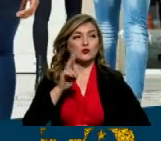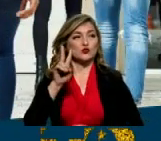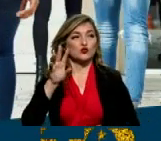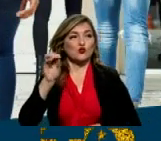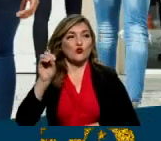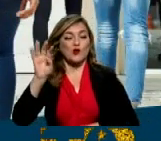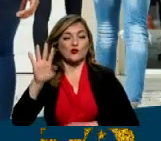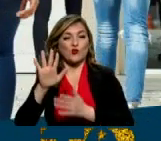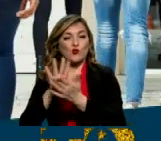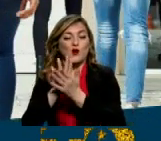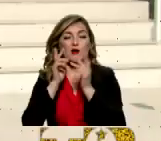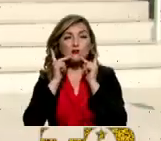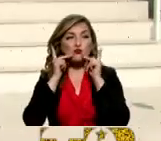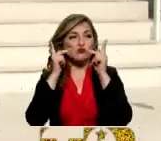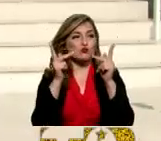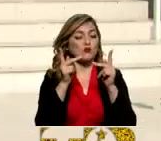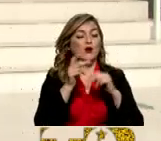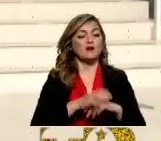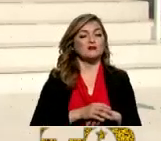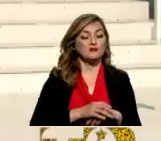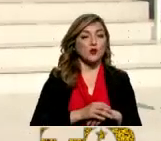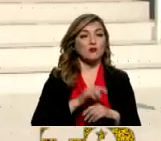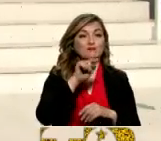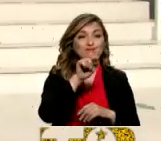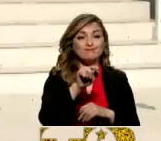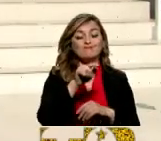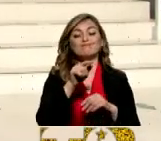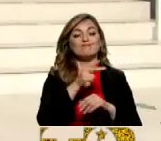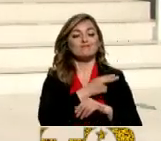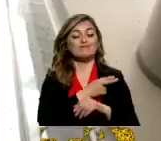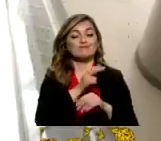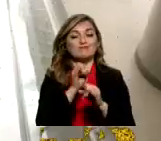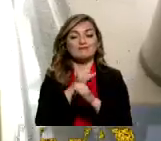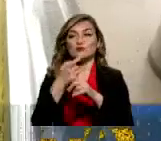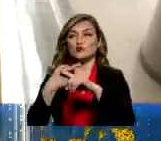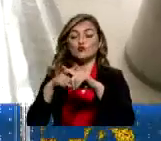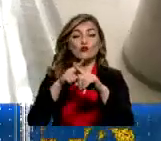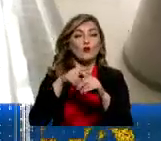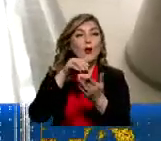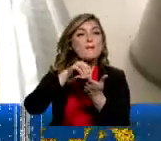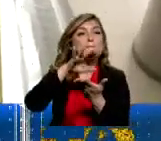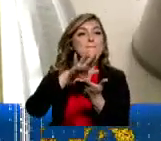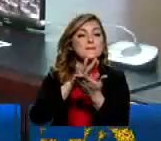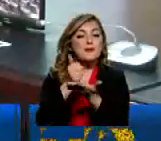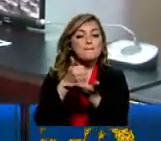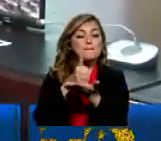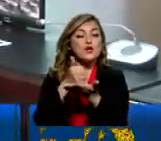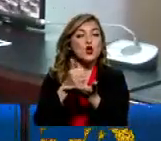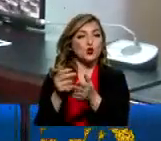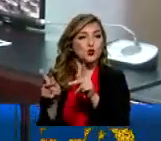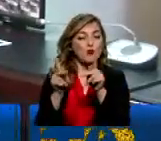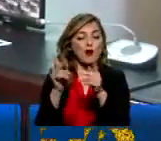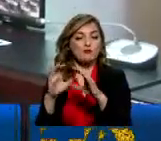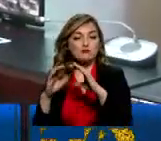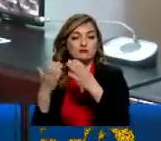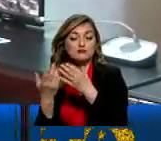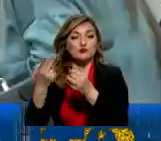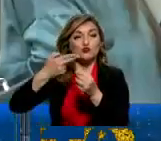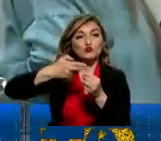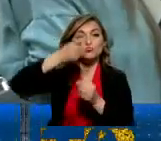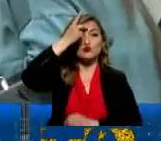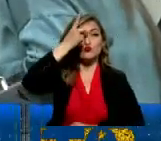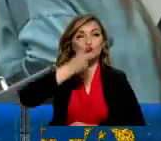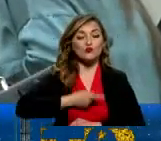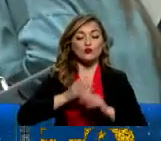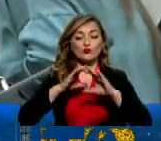12 universidades e institutos apliquen su plan piloto para el retorno progresivo de clases presenciales. Así lo resolvió el COE